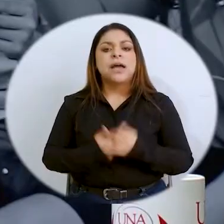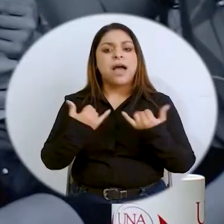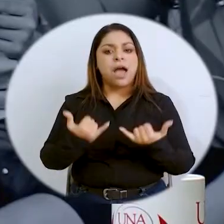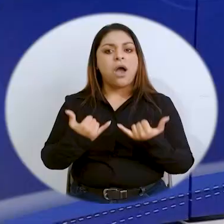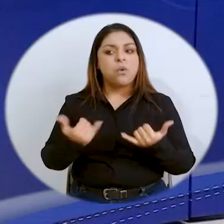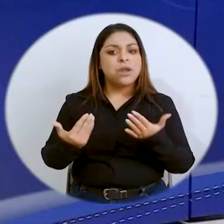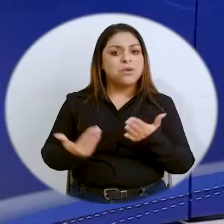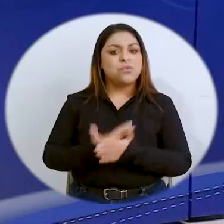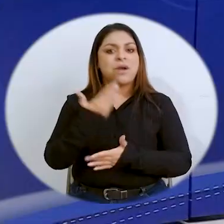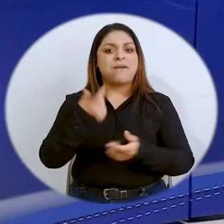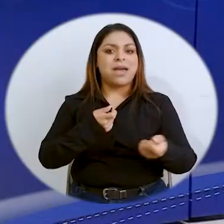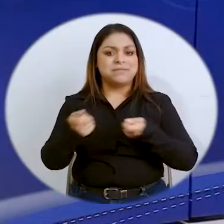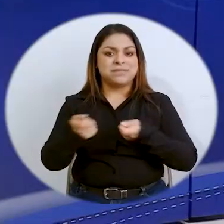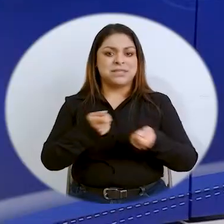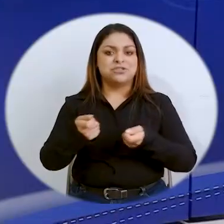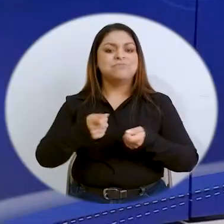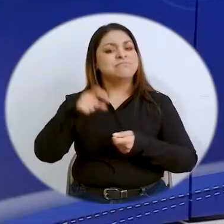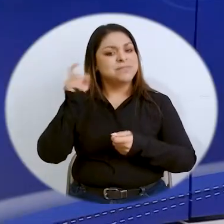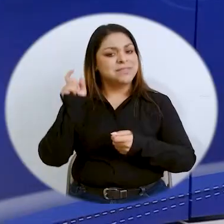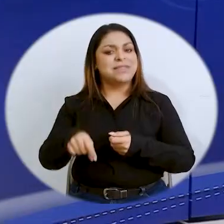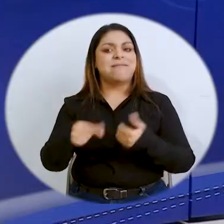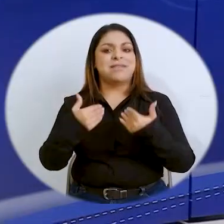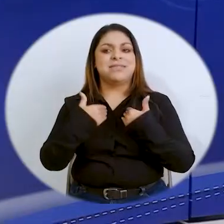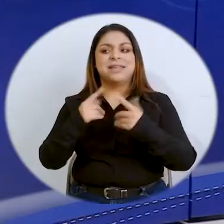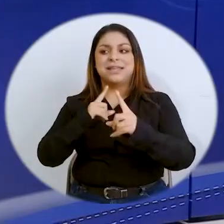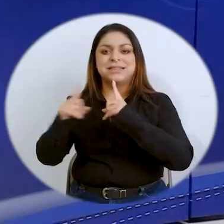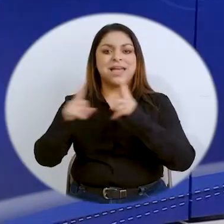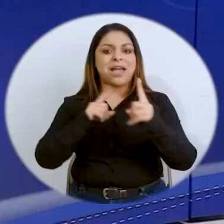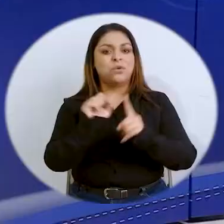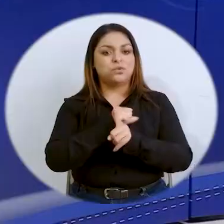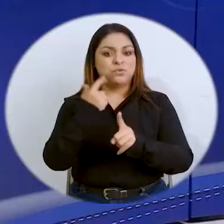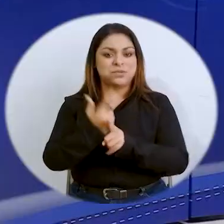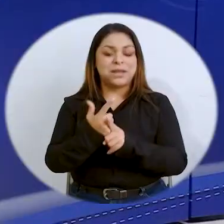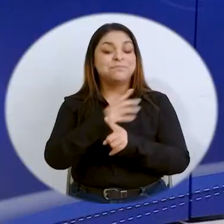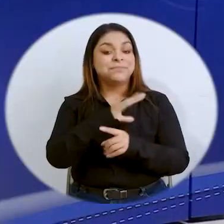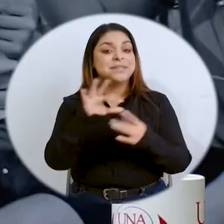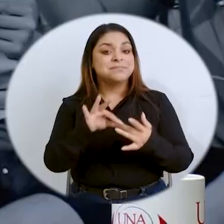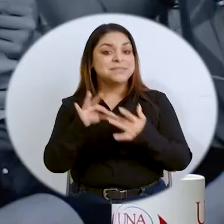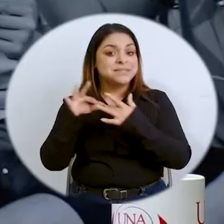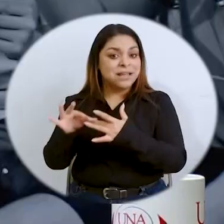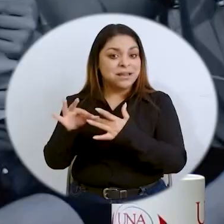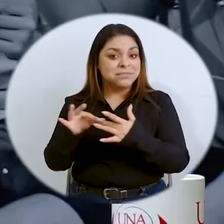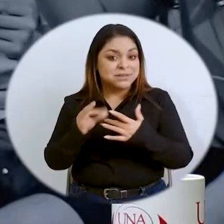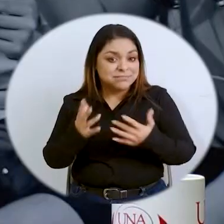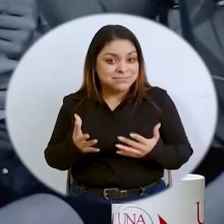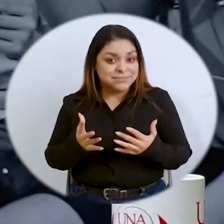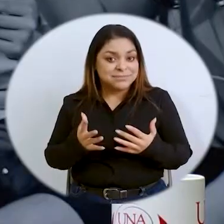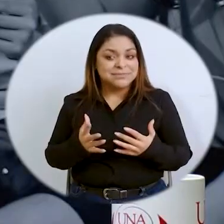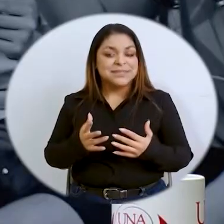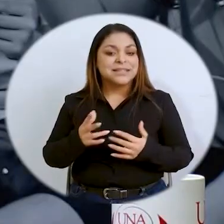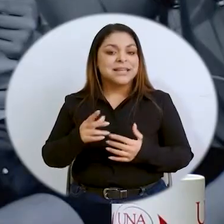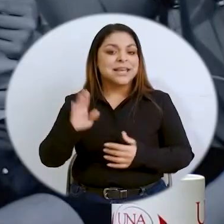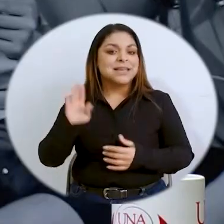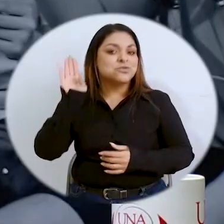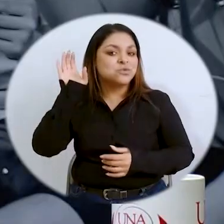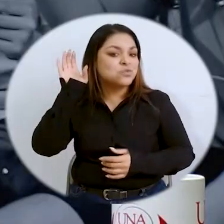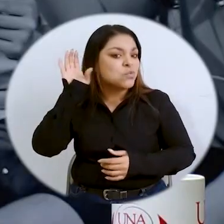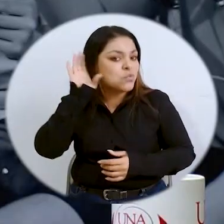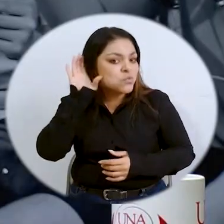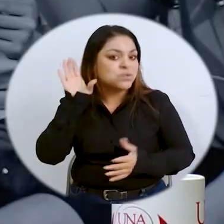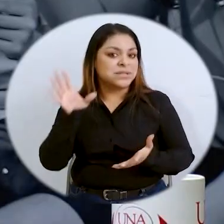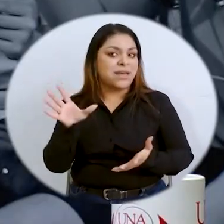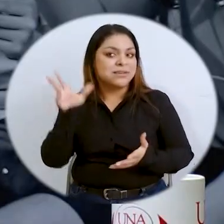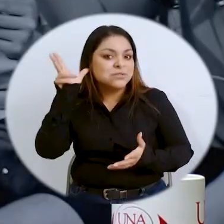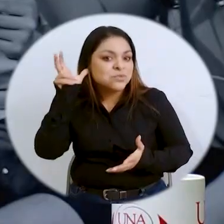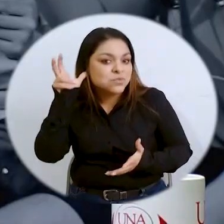al inicio de una nueva administración, debe prevalecer ese diálogo social, pero sobre todo lo que usted decía, o sea, Andrés, la